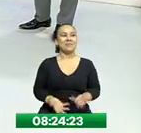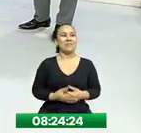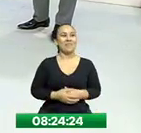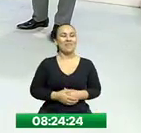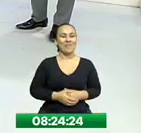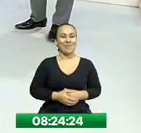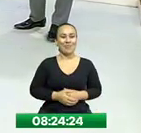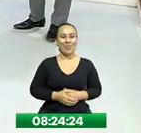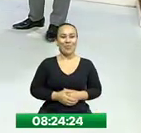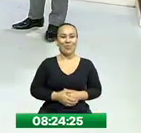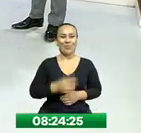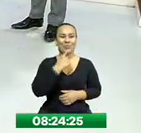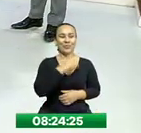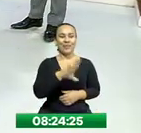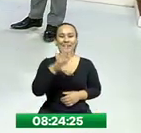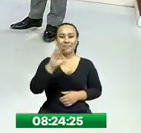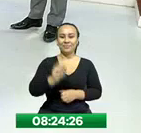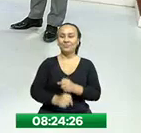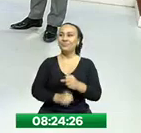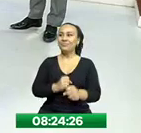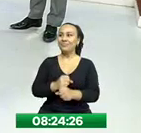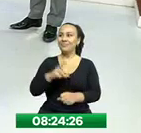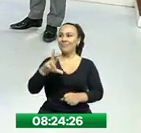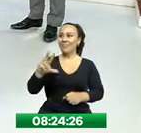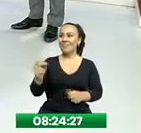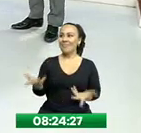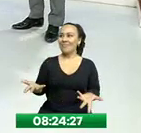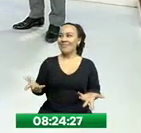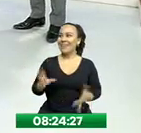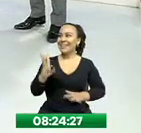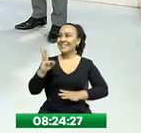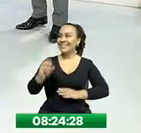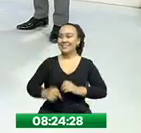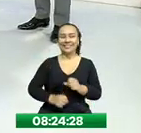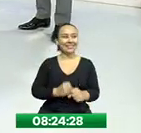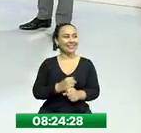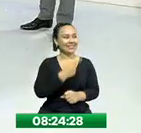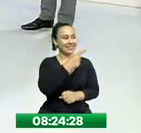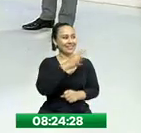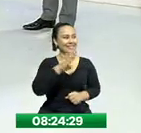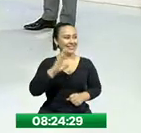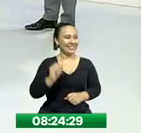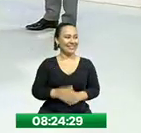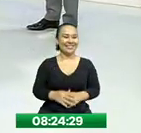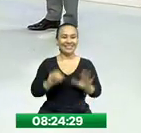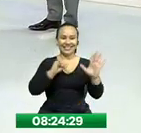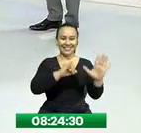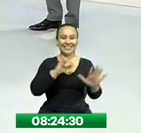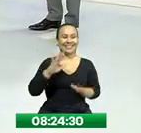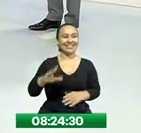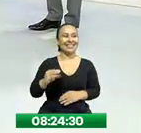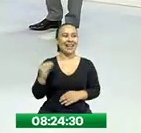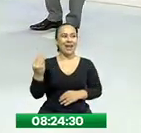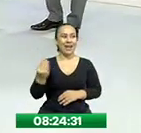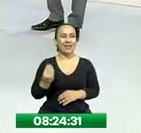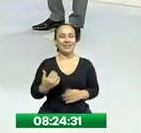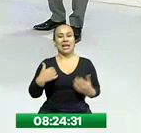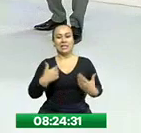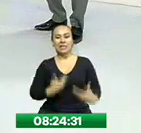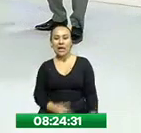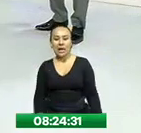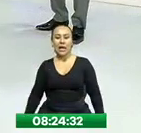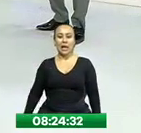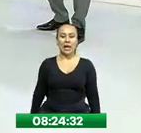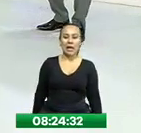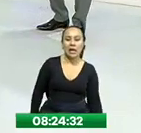que tienes 50, el que tiene 30 parece de 60. ¿Y yo que tengo 40, de cuánto parece? Parece de 65. Ahora los muchachos son más vagos, están ya... No